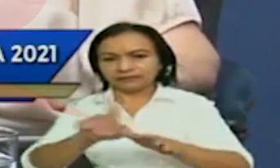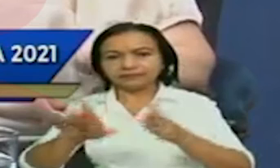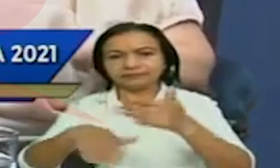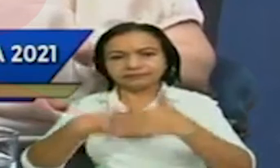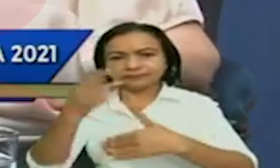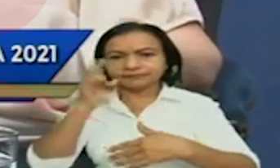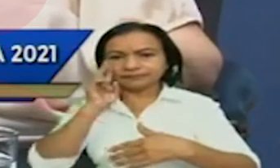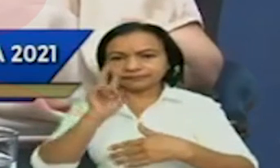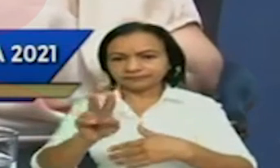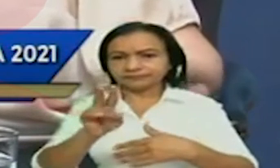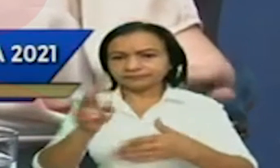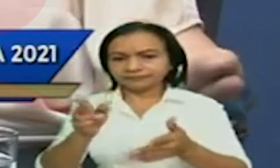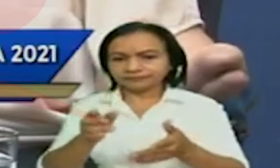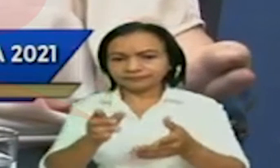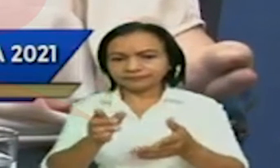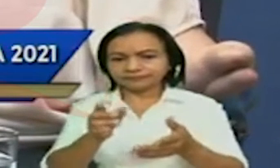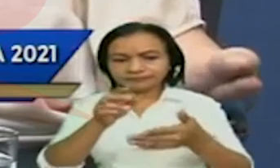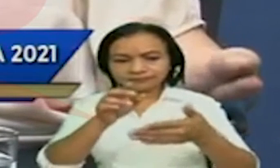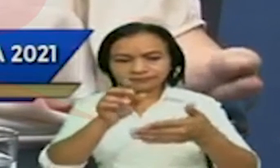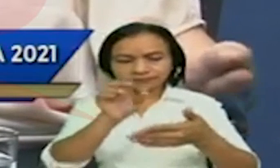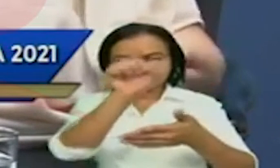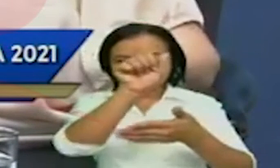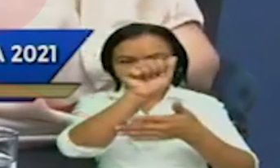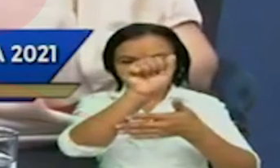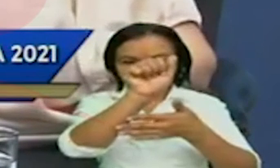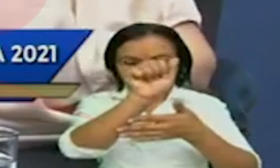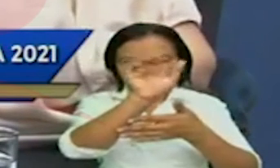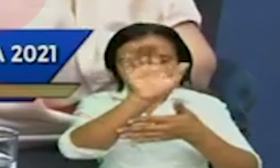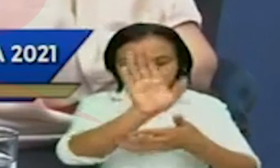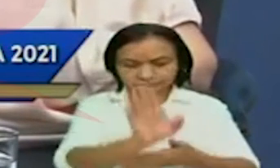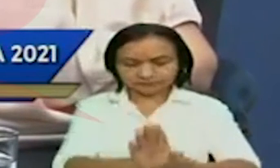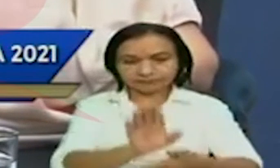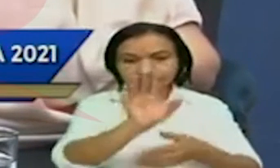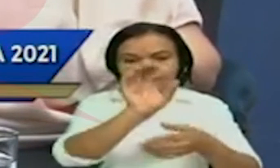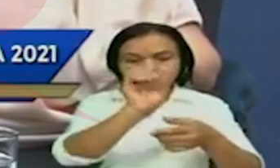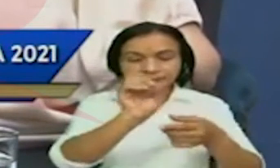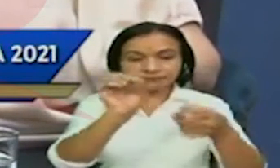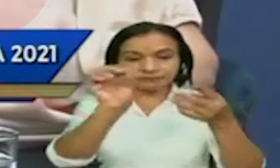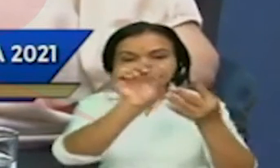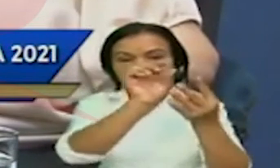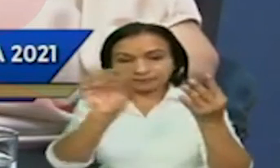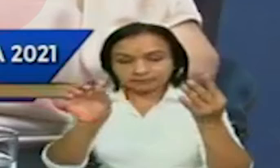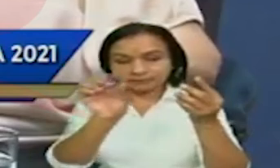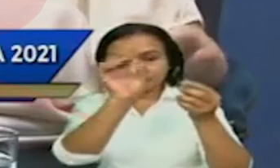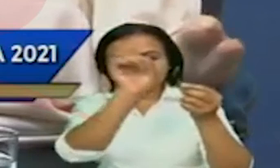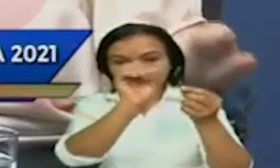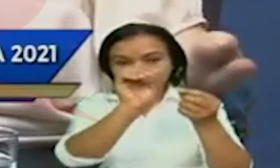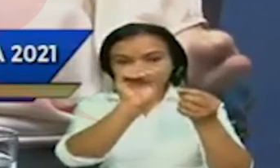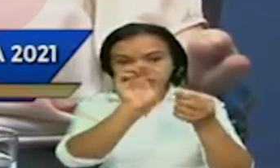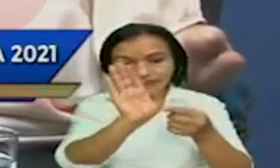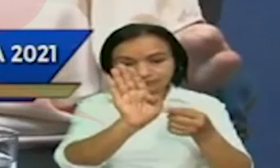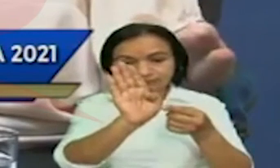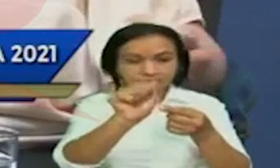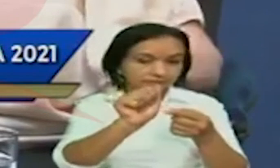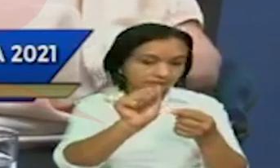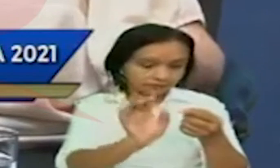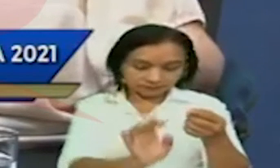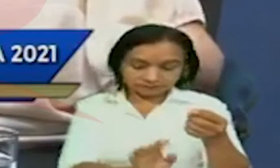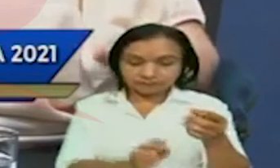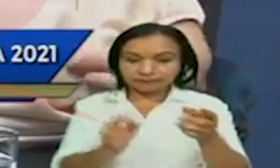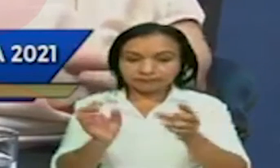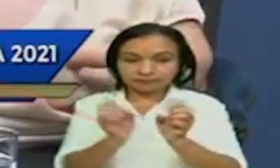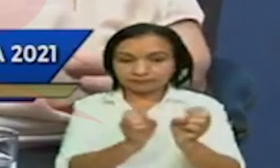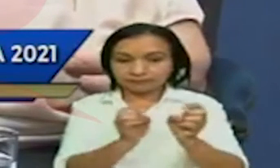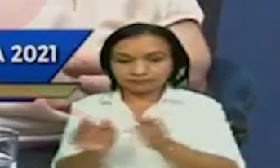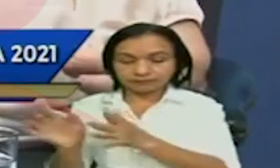que presentar el padrón por apellido, por así decirlo, ¿verdad? Por tipo de letra, facilitaba para que la gente